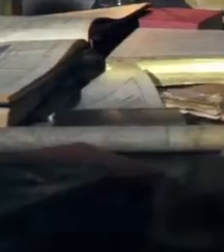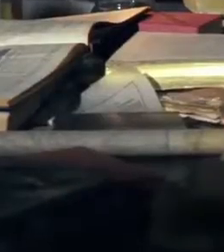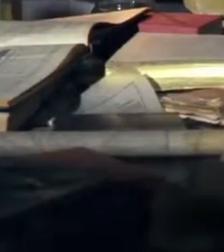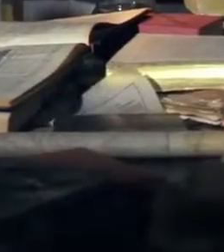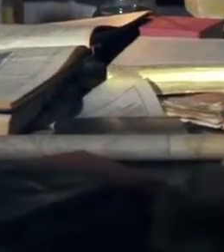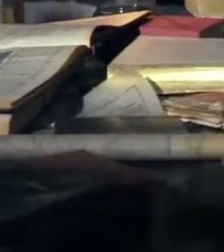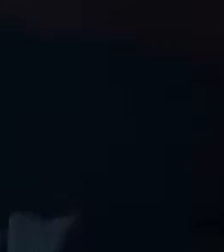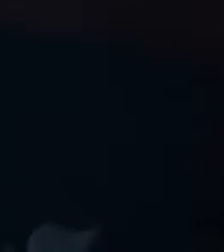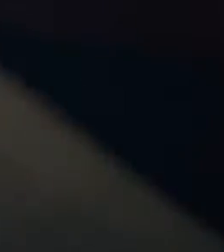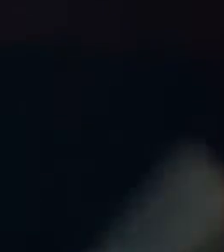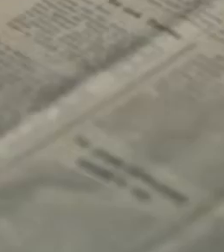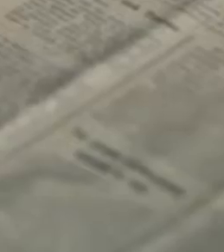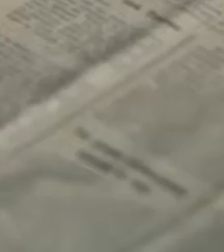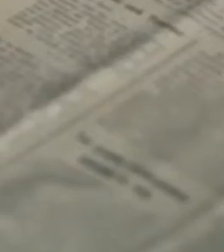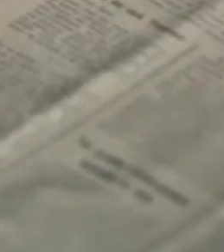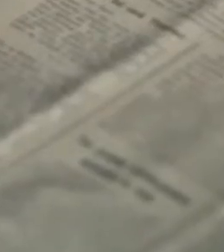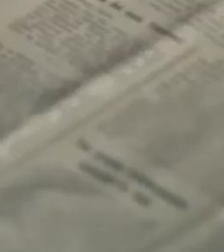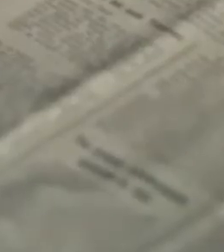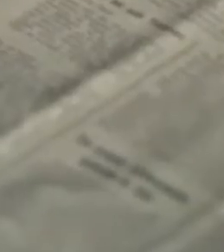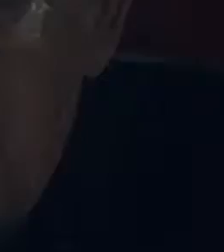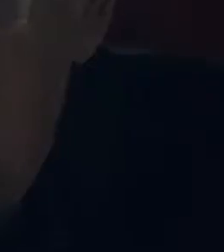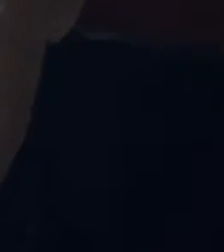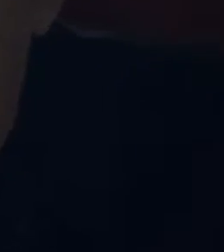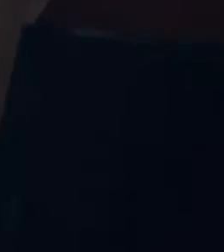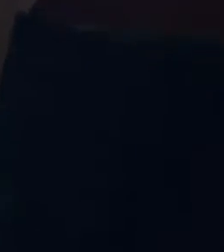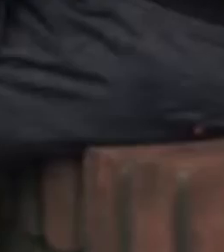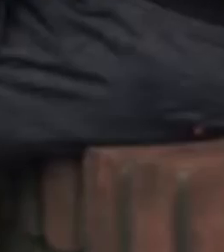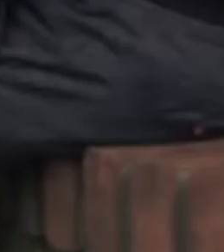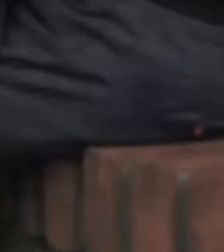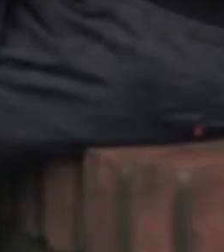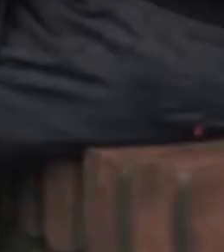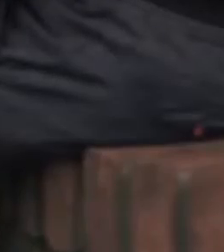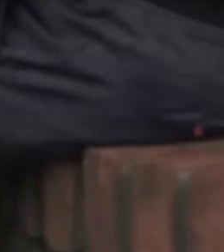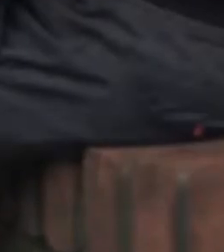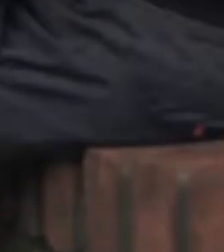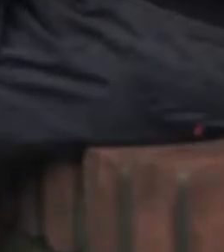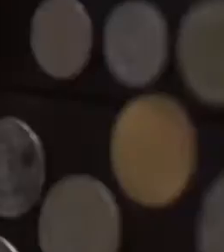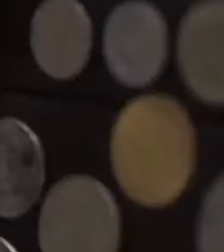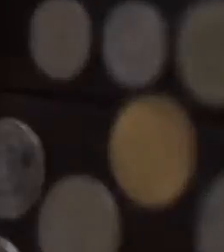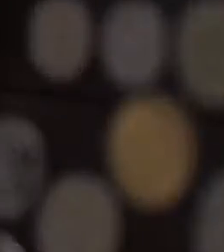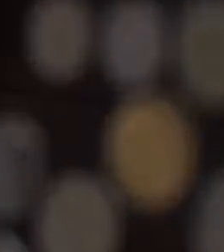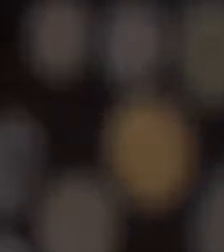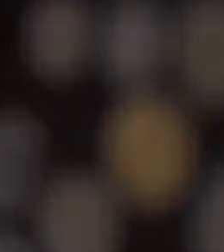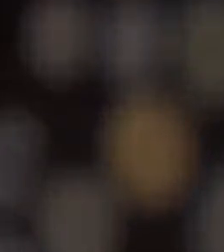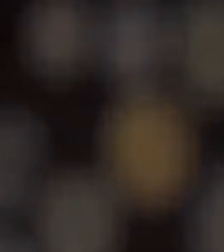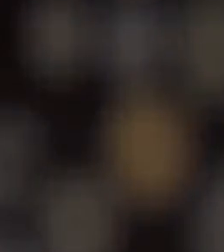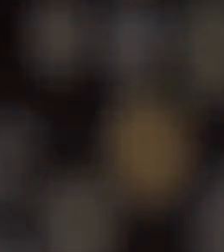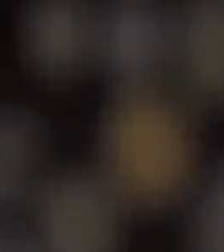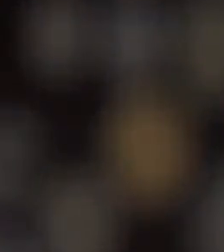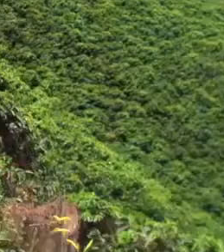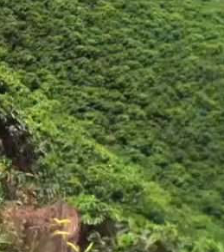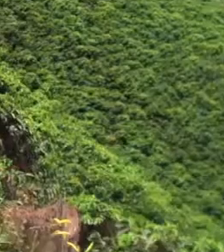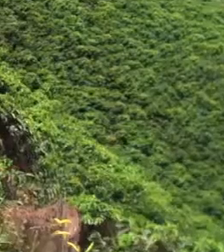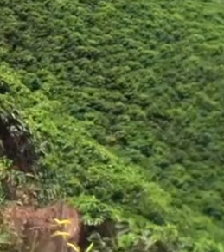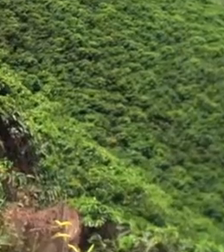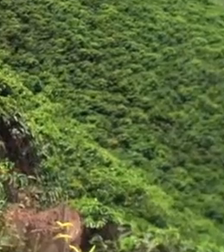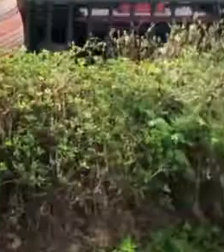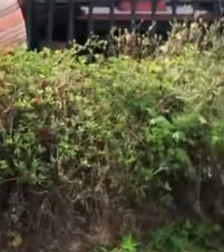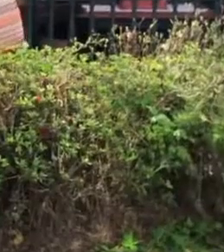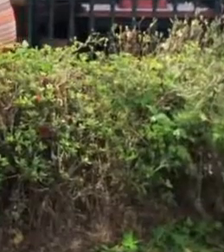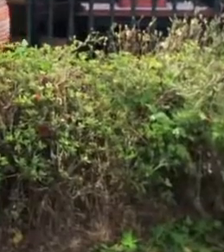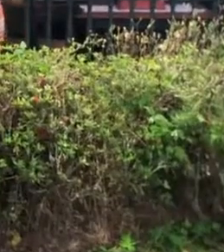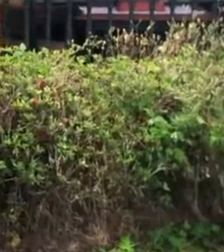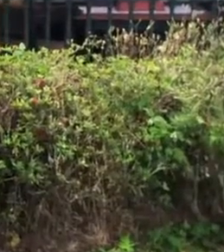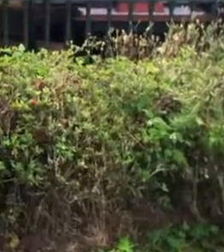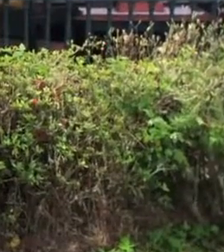lo alto de un edificio y ni un raspón. Dicen que fue hasta Chile y sacó a los mineros mano. Sin duda era